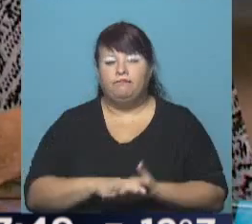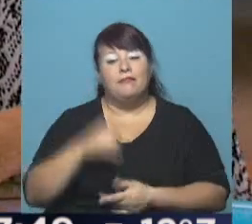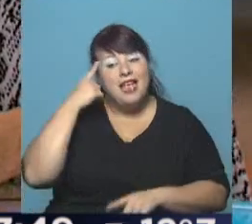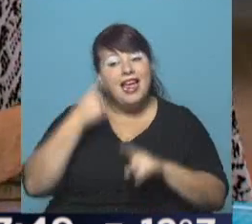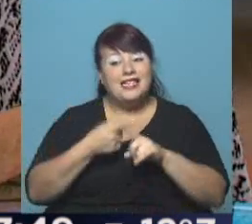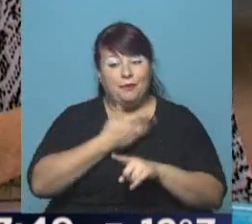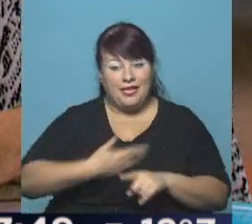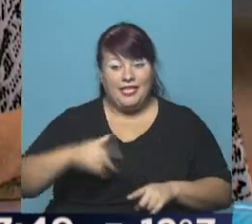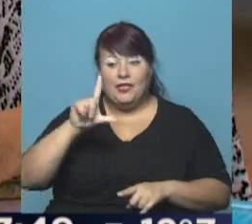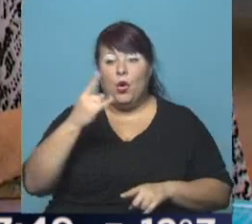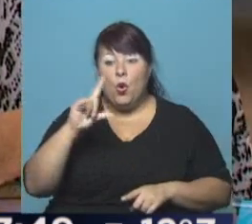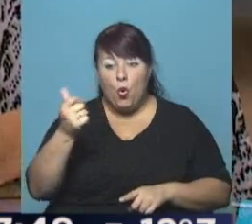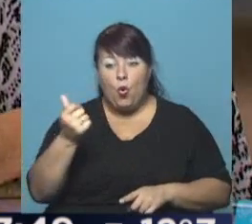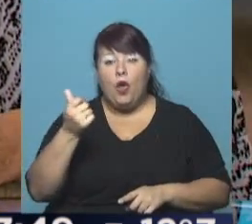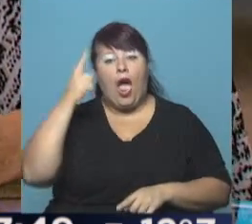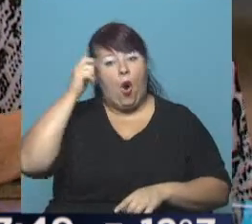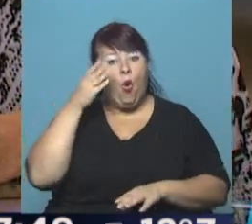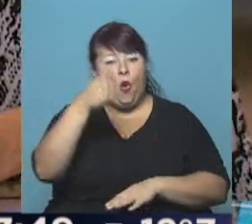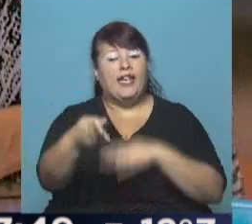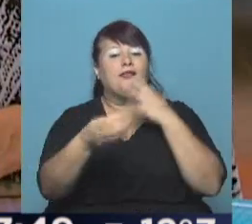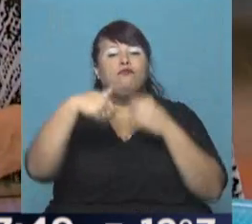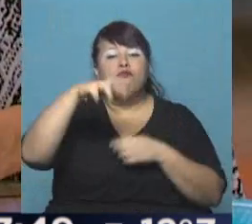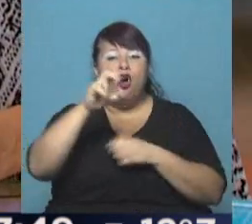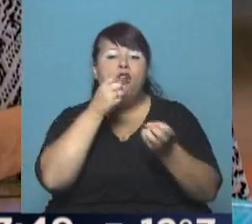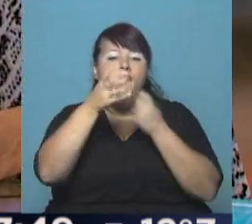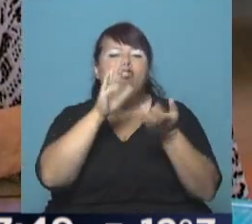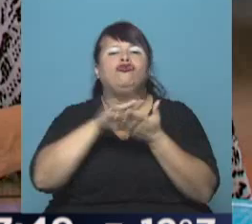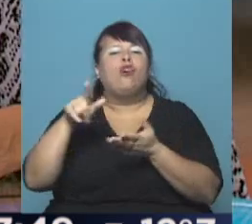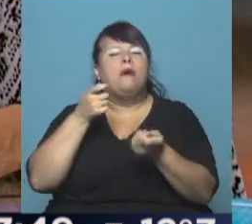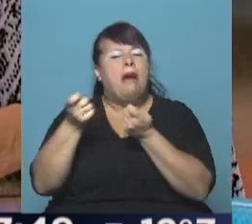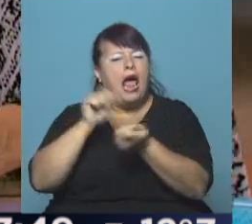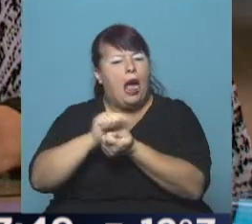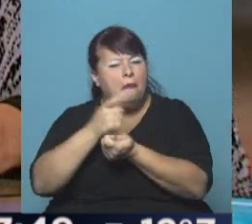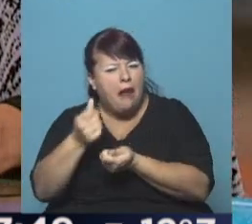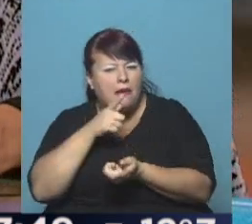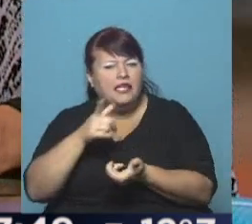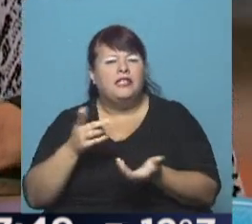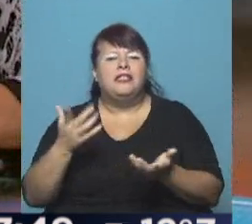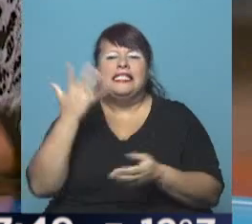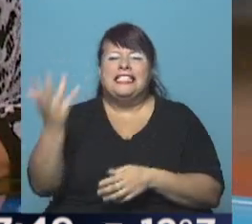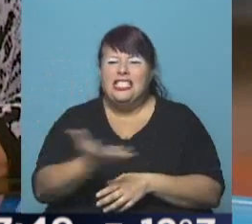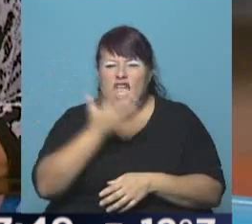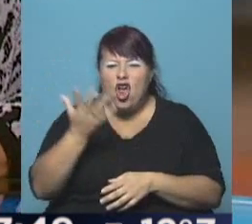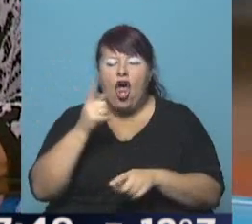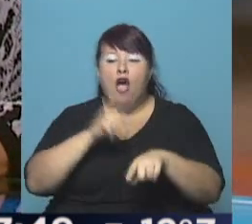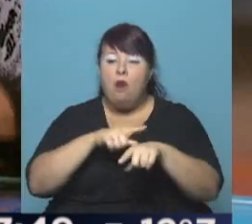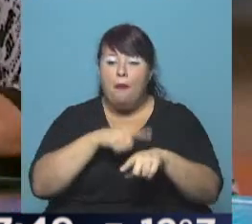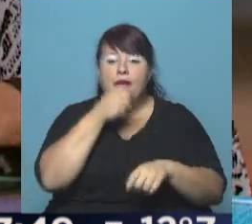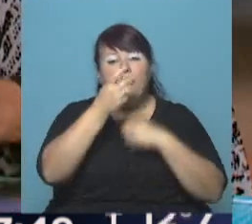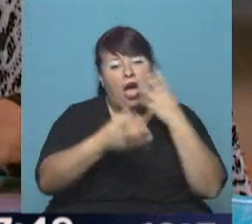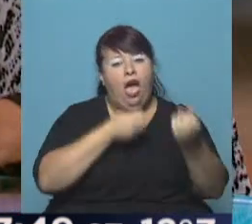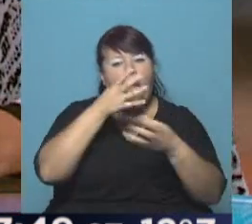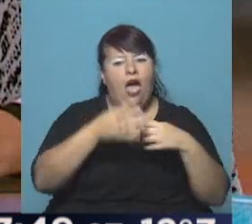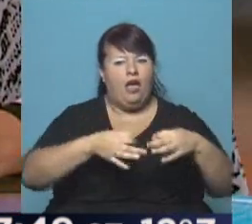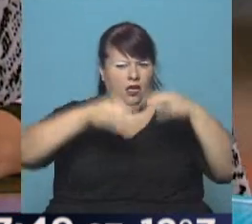El expresidente Lula da Silva declaró ante el juez Sergio Moro, que lo investiga por supuestas maniobras de lavado, 5 horas. Y en medio de la declaración se